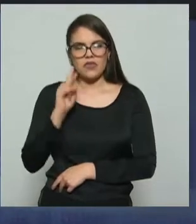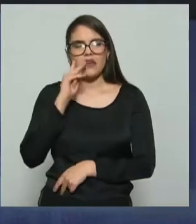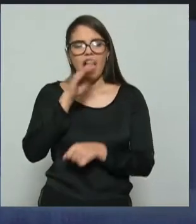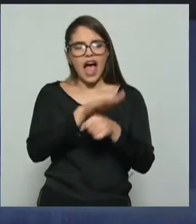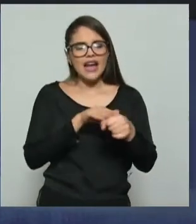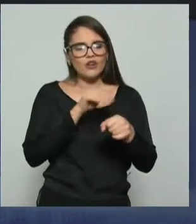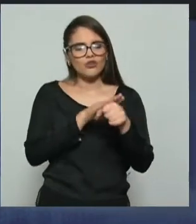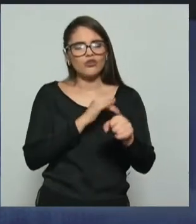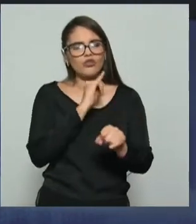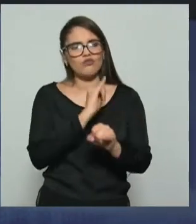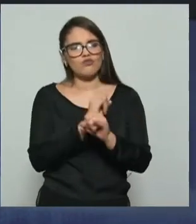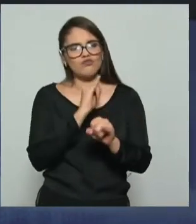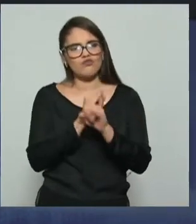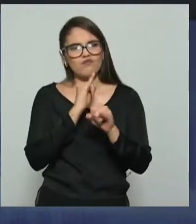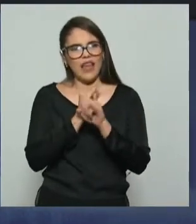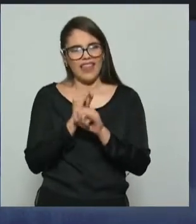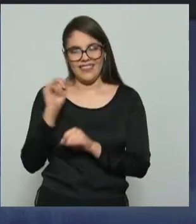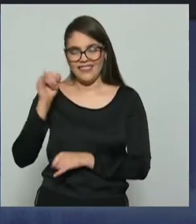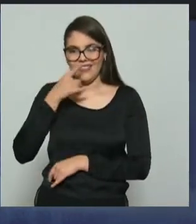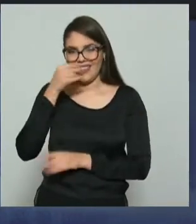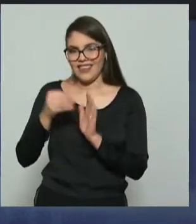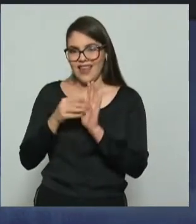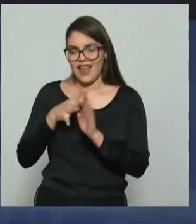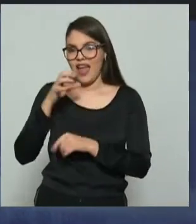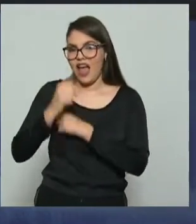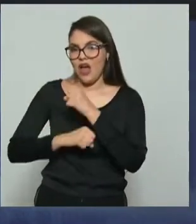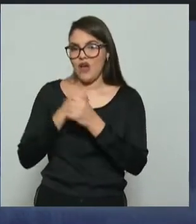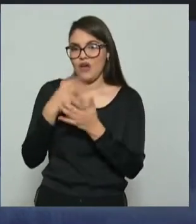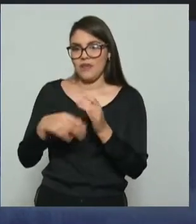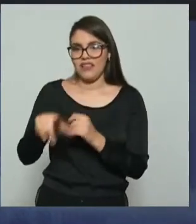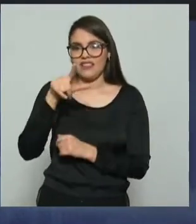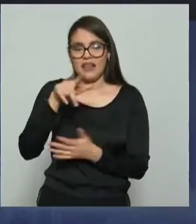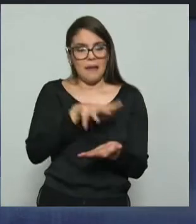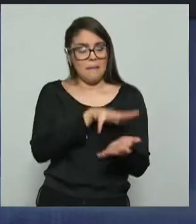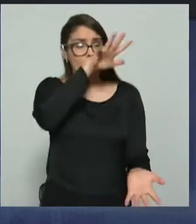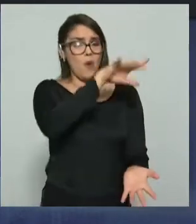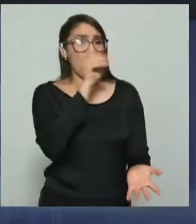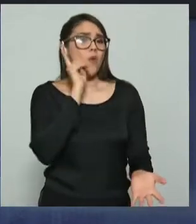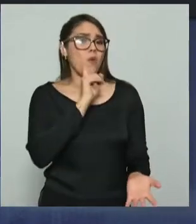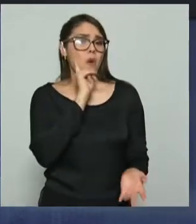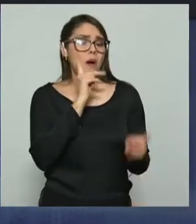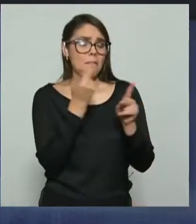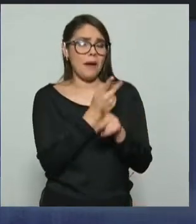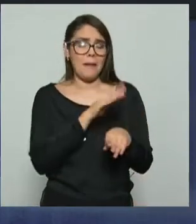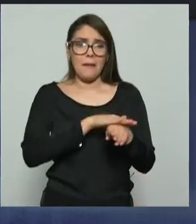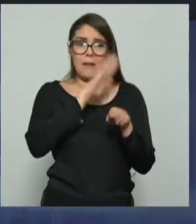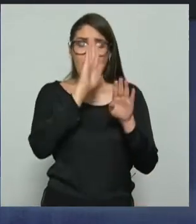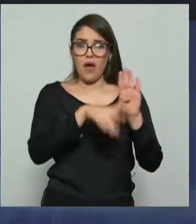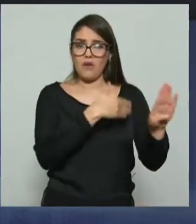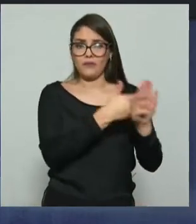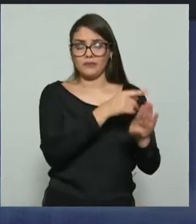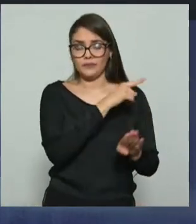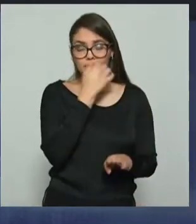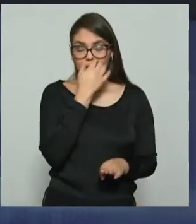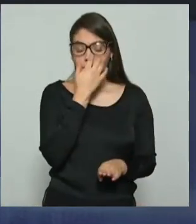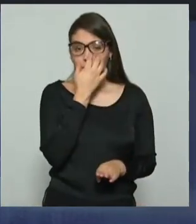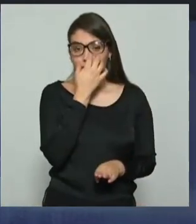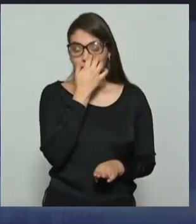acoso o ciberacoso que pueden sufrir las personas, y siempre las mujeres son más víctimas o más sujeto de víctima de ello, ¿no? Están